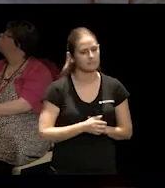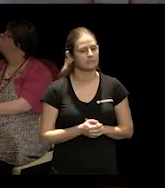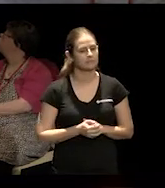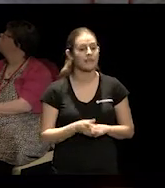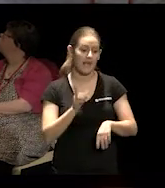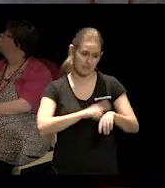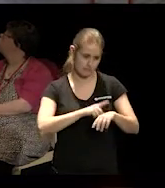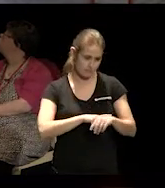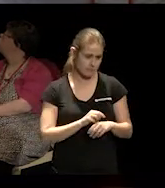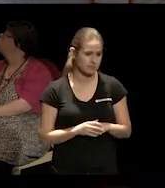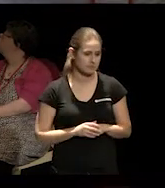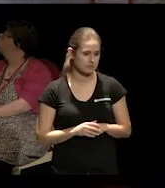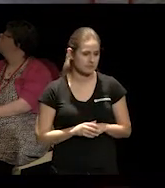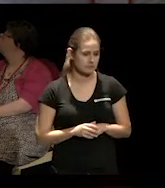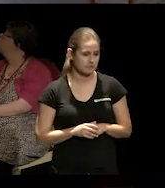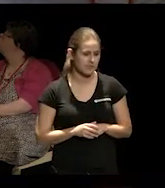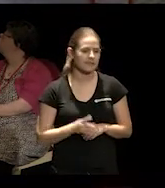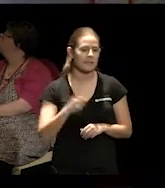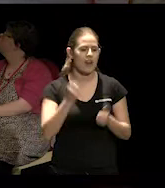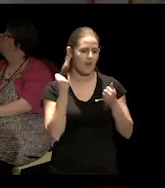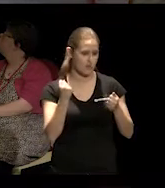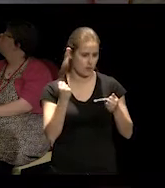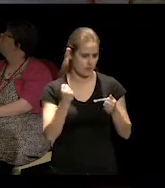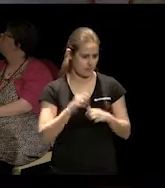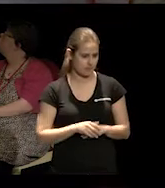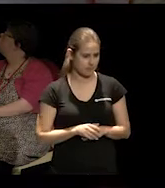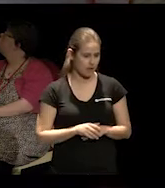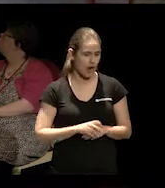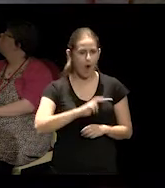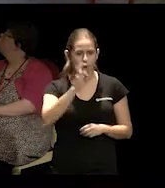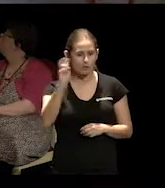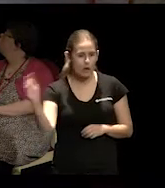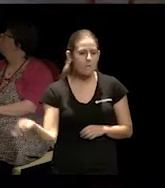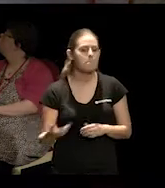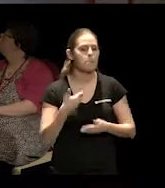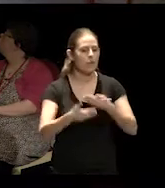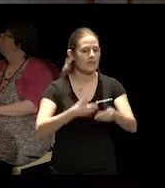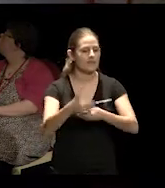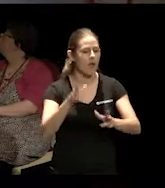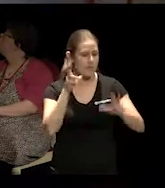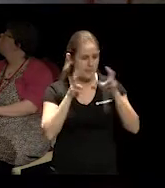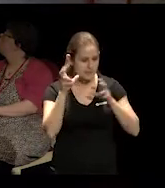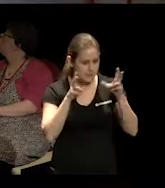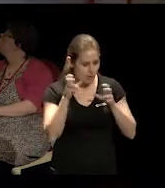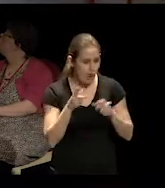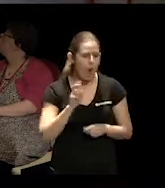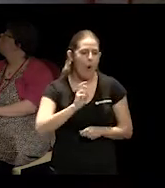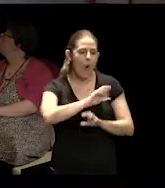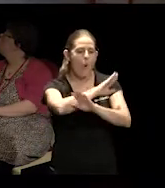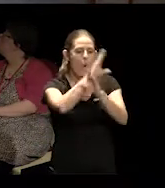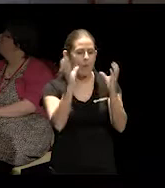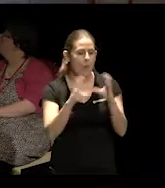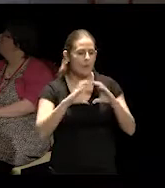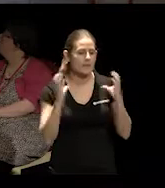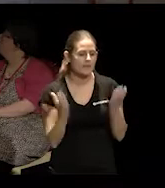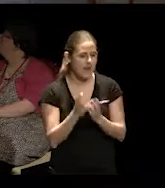el tiempo y la fuerza, además de otros muchos procesos, tanto expresivos como los temas universales de expresión,